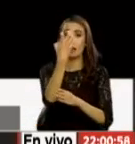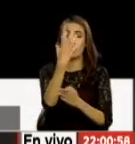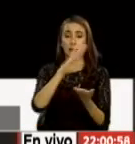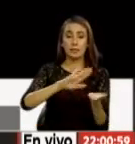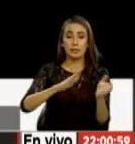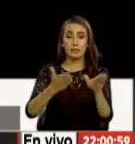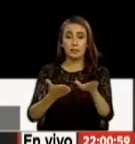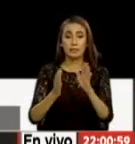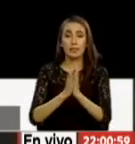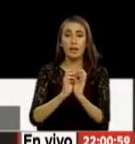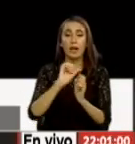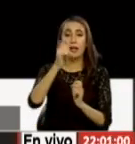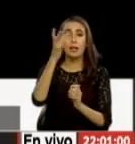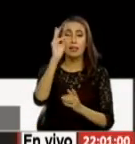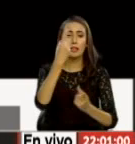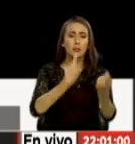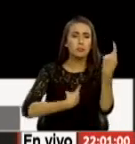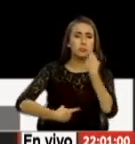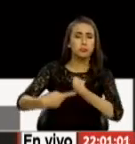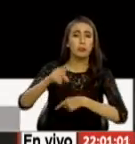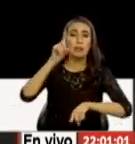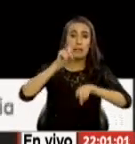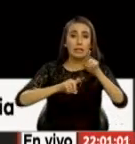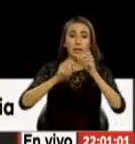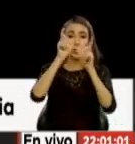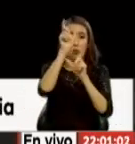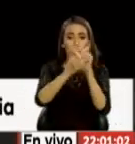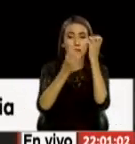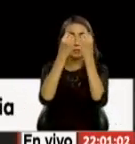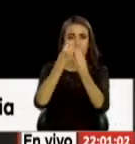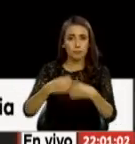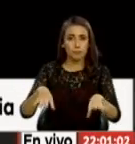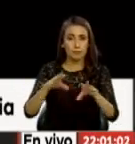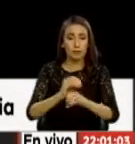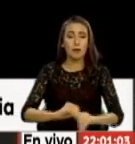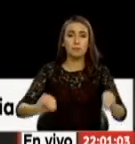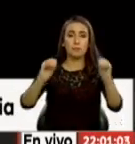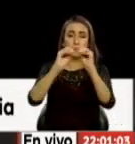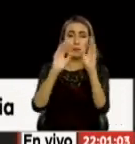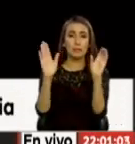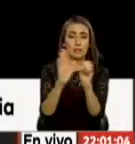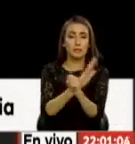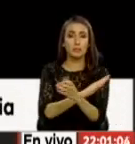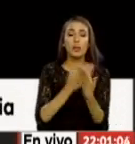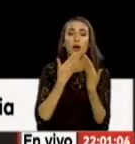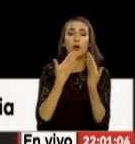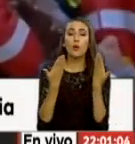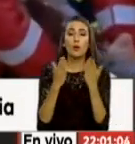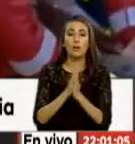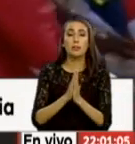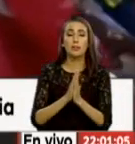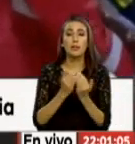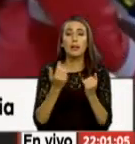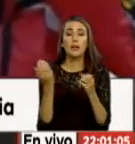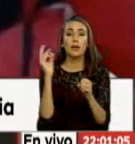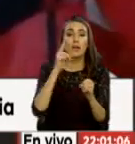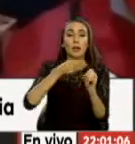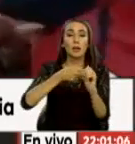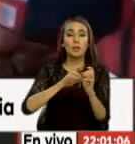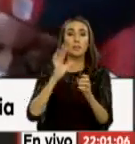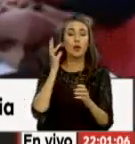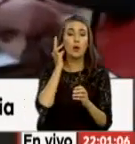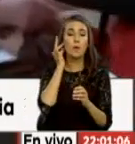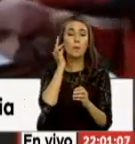personas, 17 heridos y varios desaparecidos, por lo que la cifra de fallecidos podría aumentar. Entre las víctimas mortales se incluye una mujer